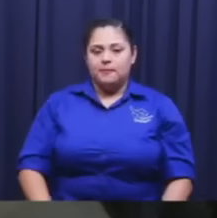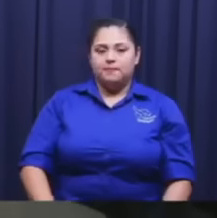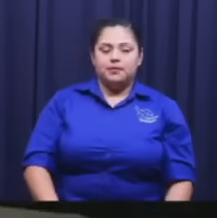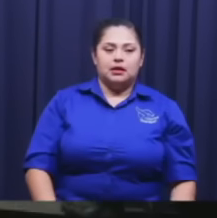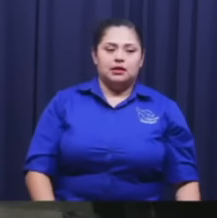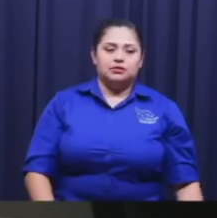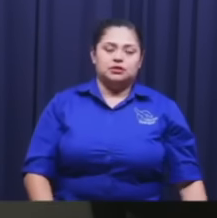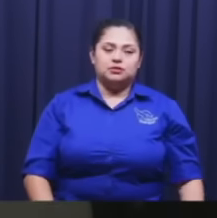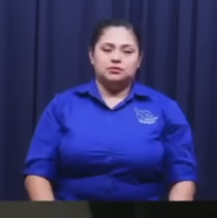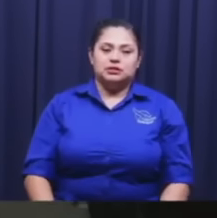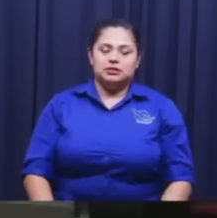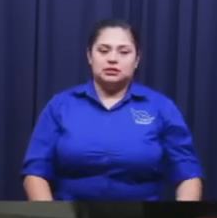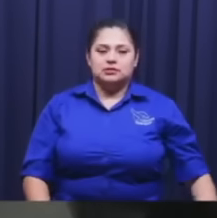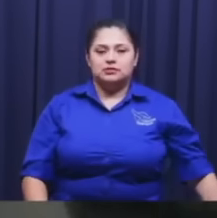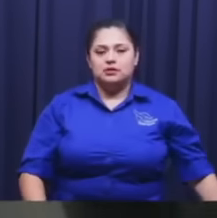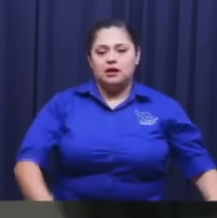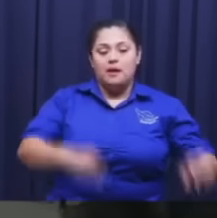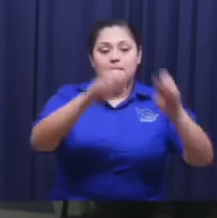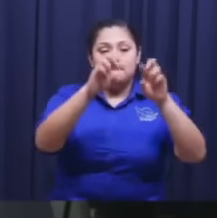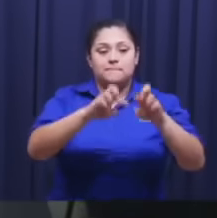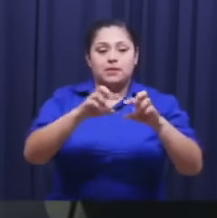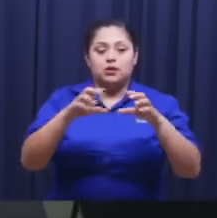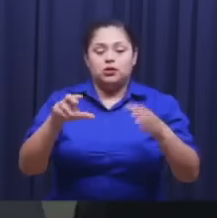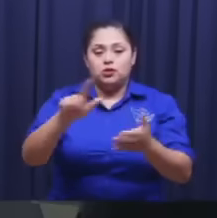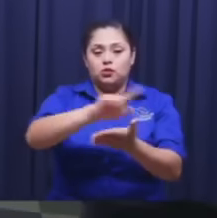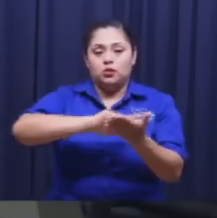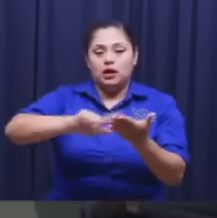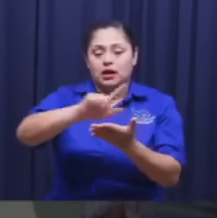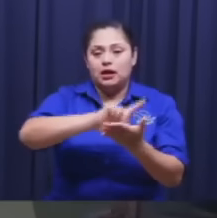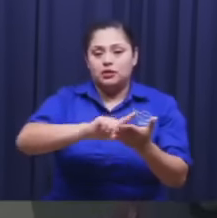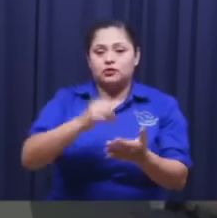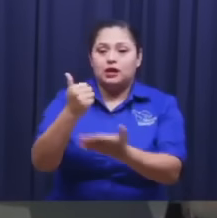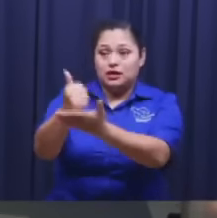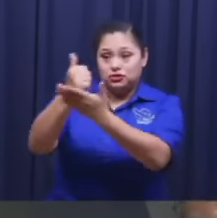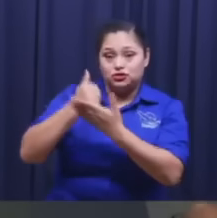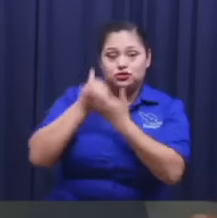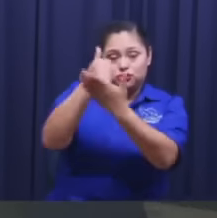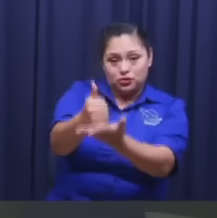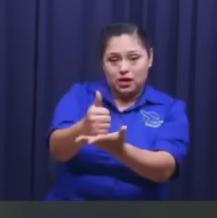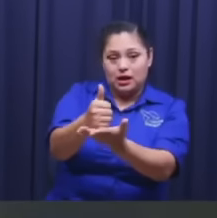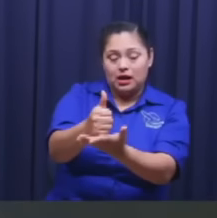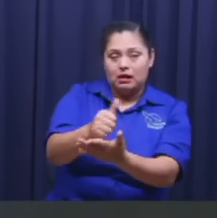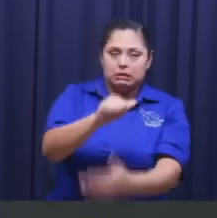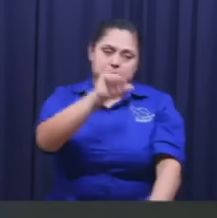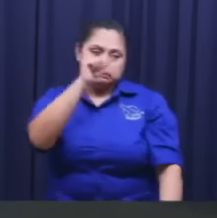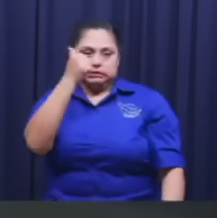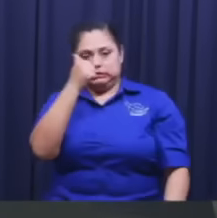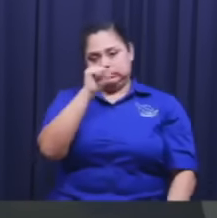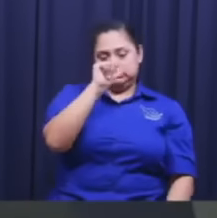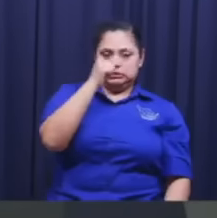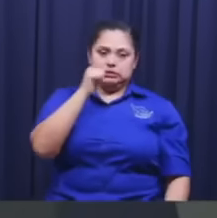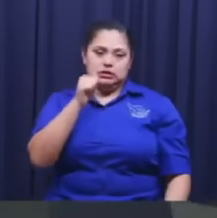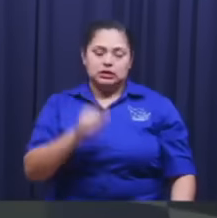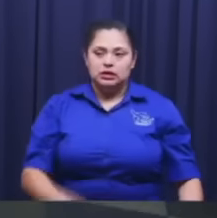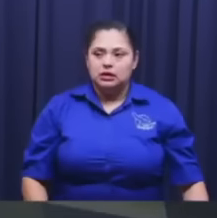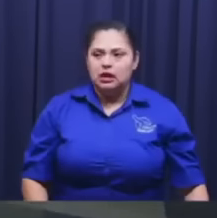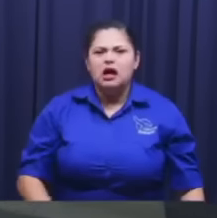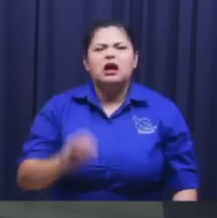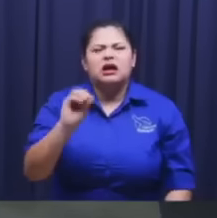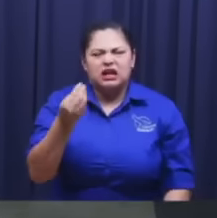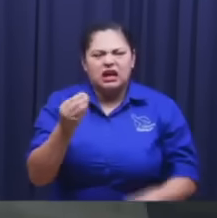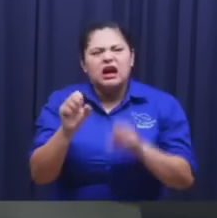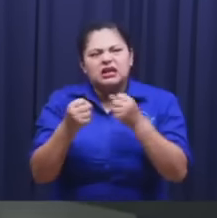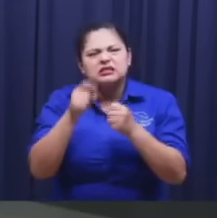Alcohólicos Anónimos, con todo respeto. ¿Ellos a qué se dedican?